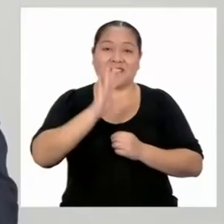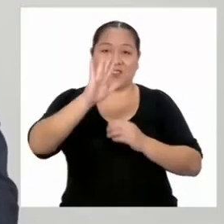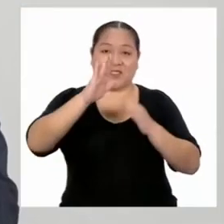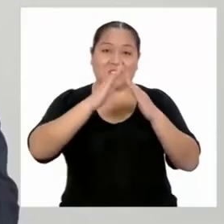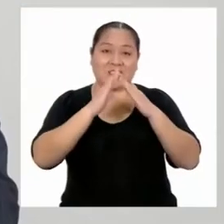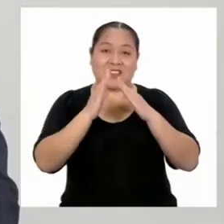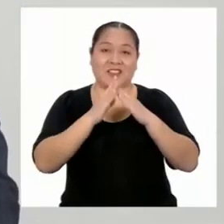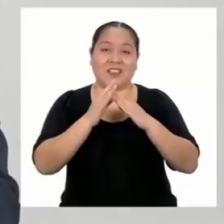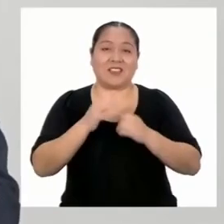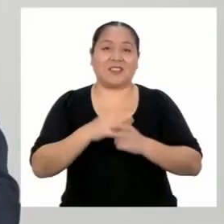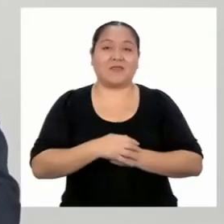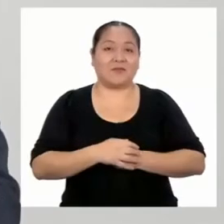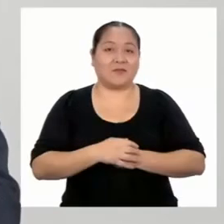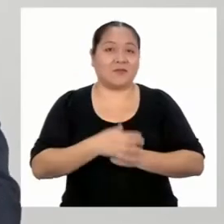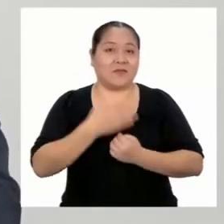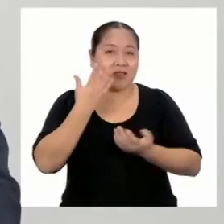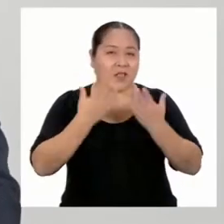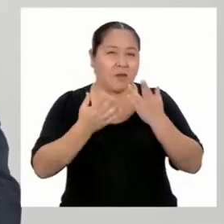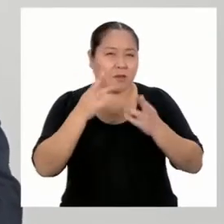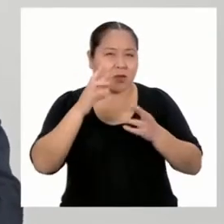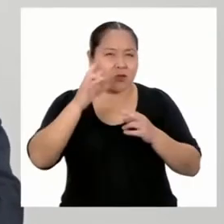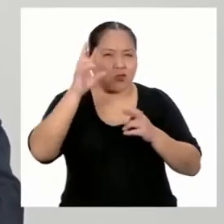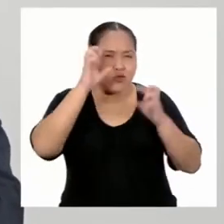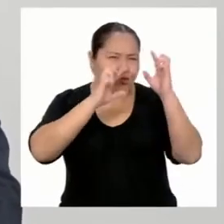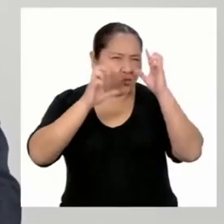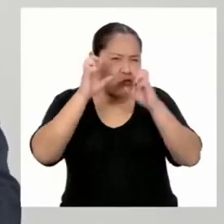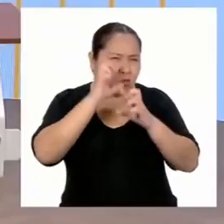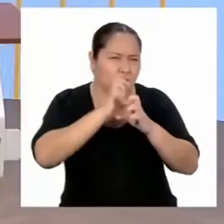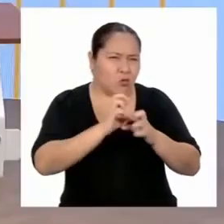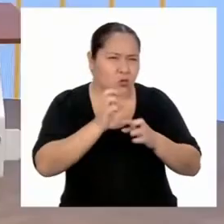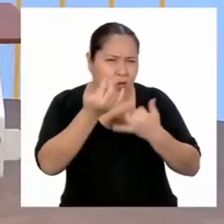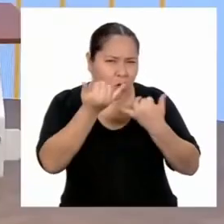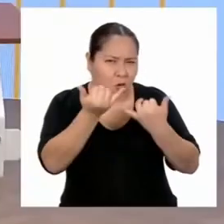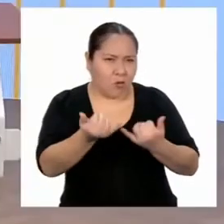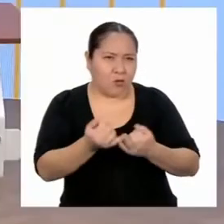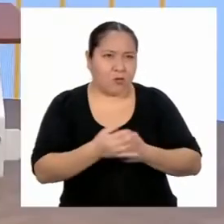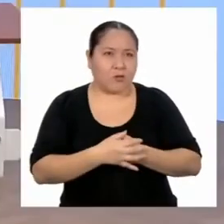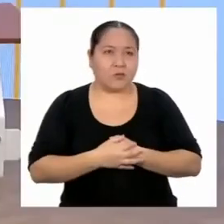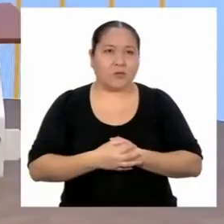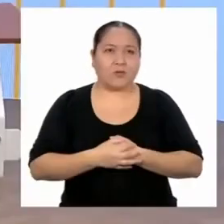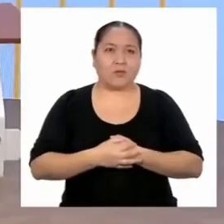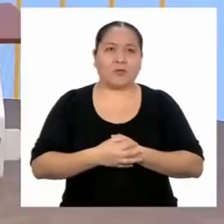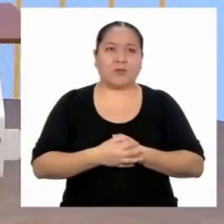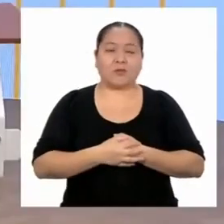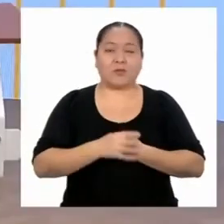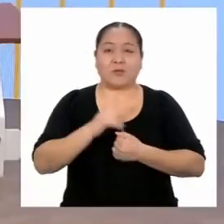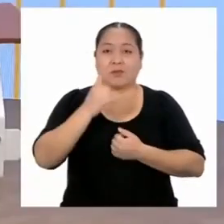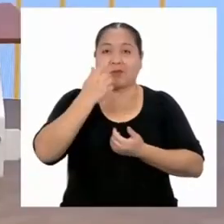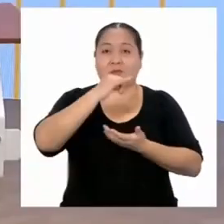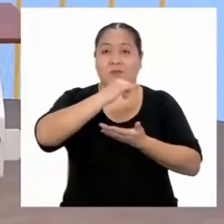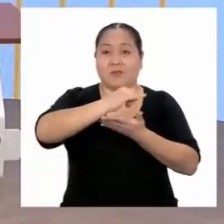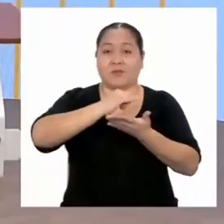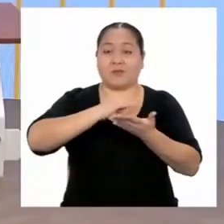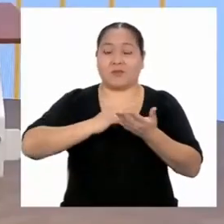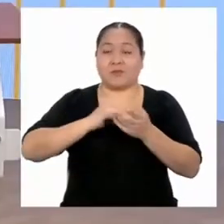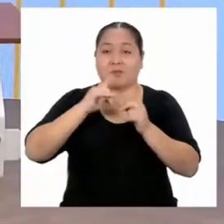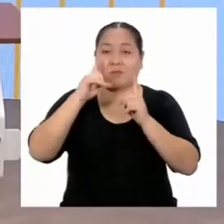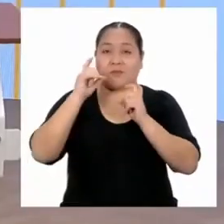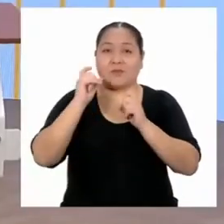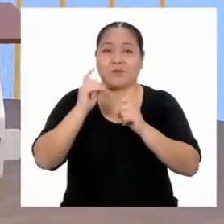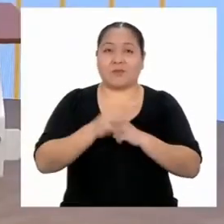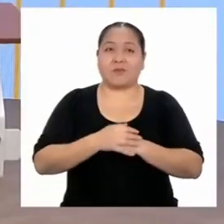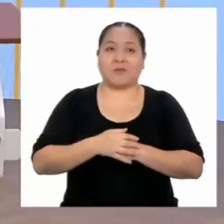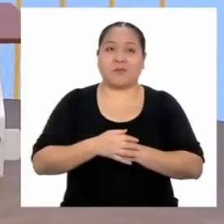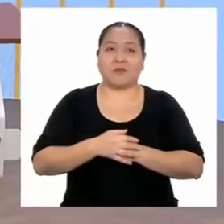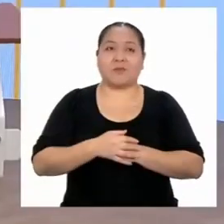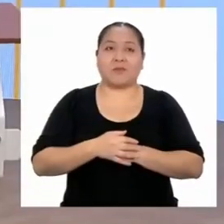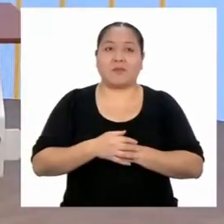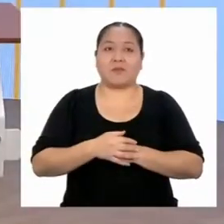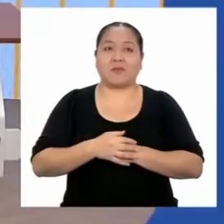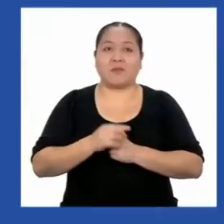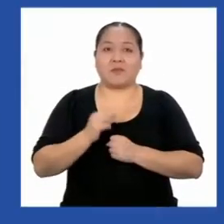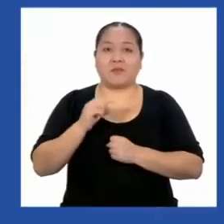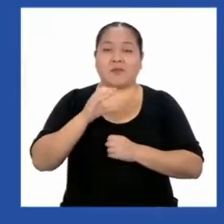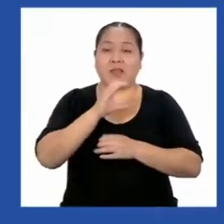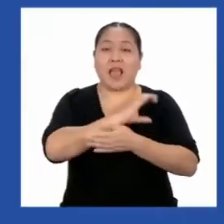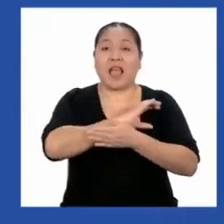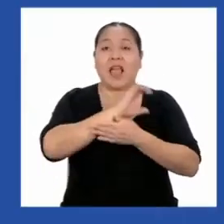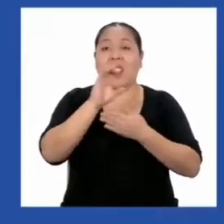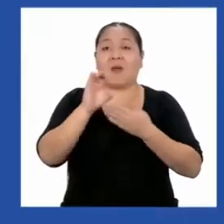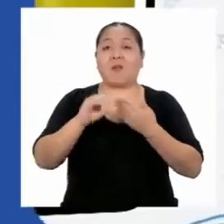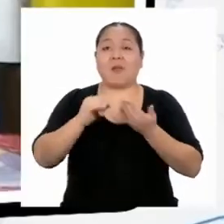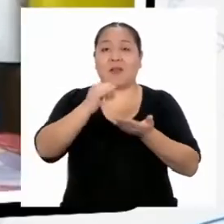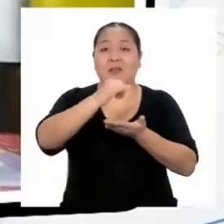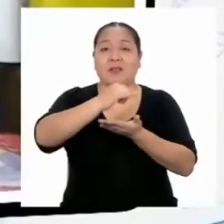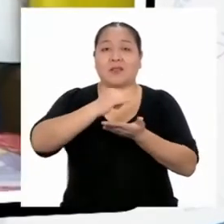casa. ¿Habrá alguna duda de los estudiantes hoy? Nuestra primera consulta viene desde el departamento de